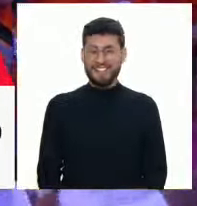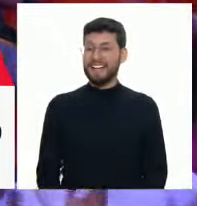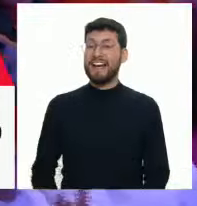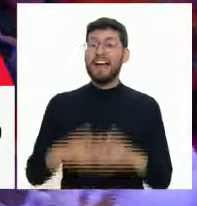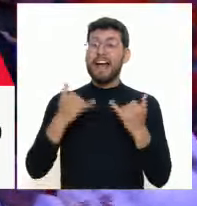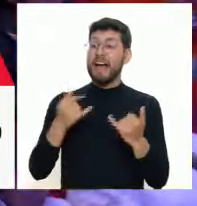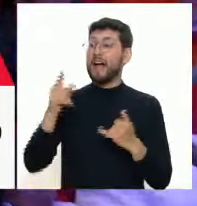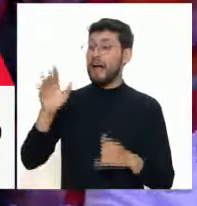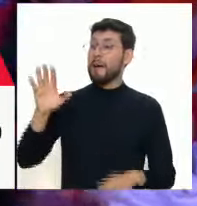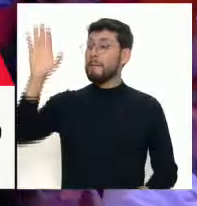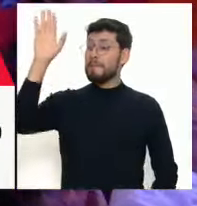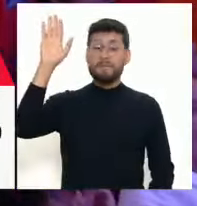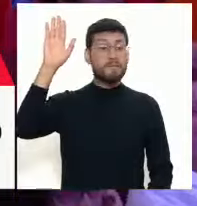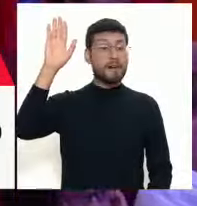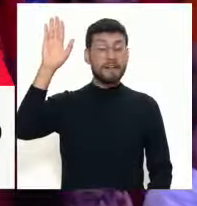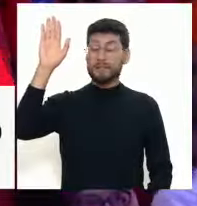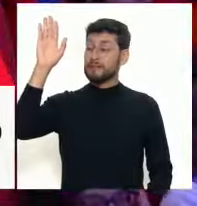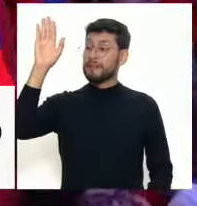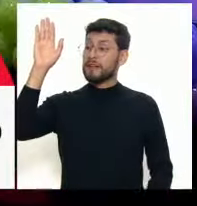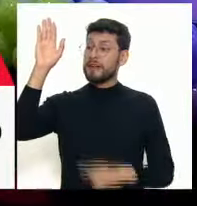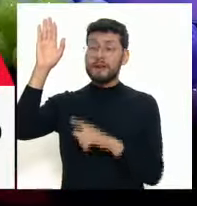Quiero que levante la mano.